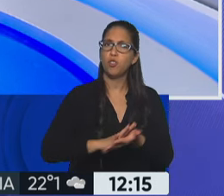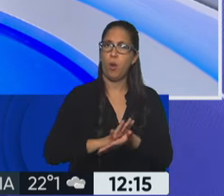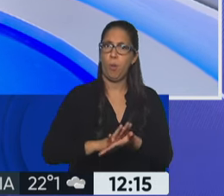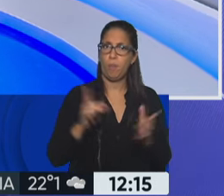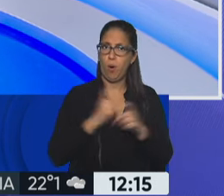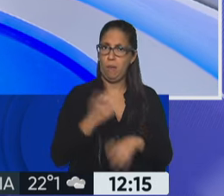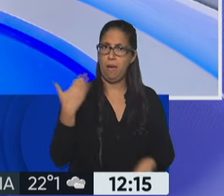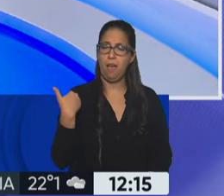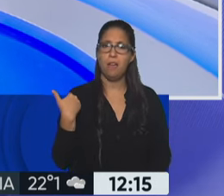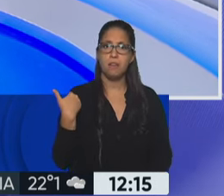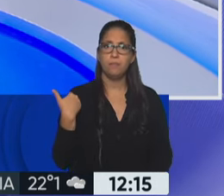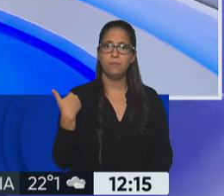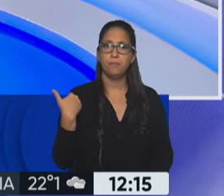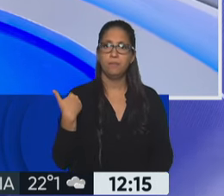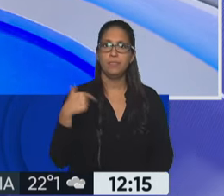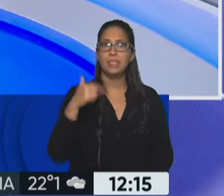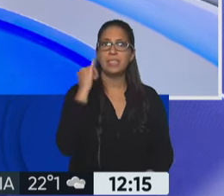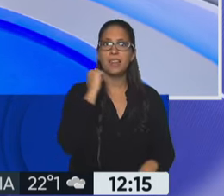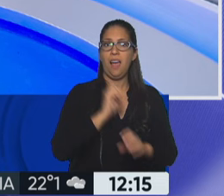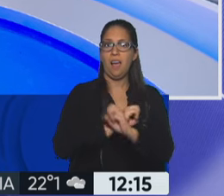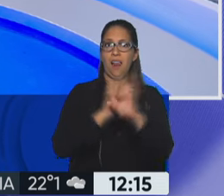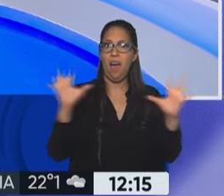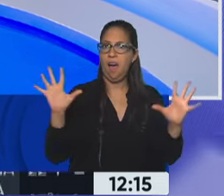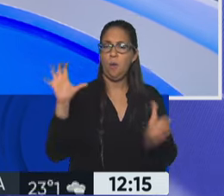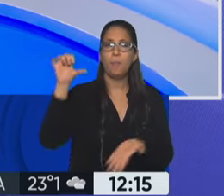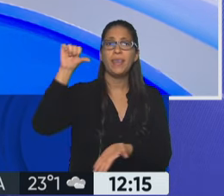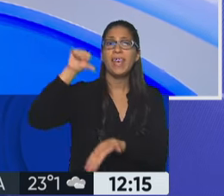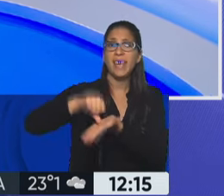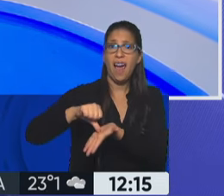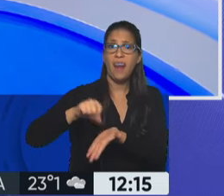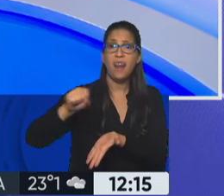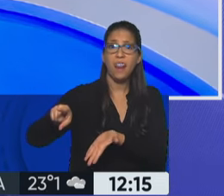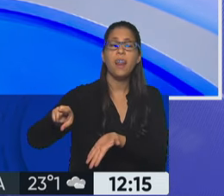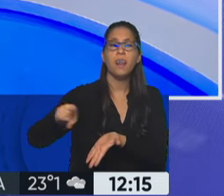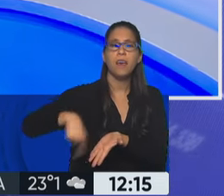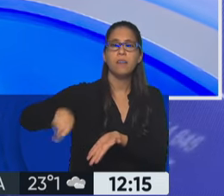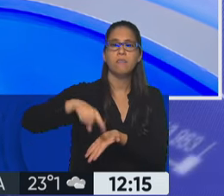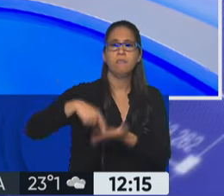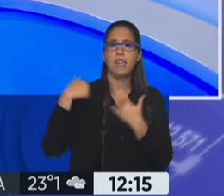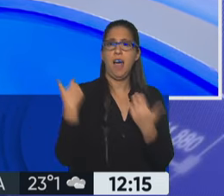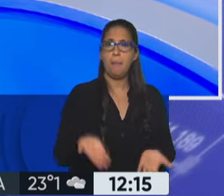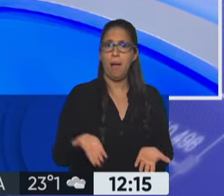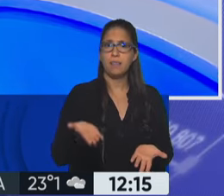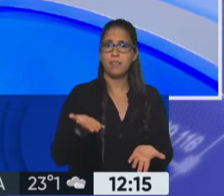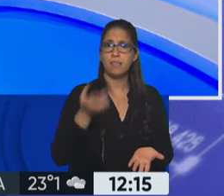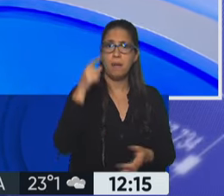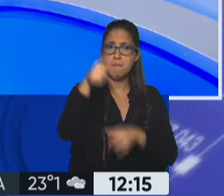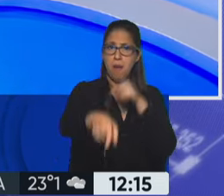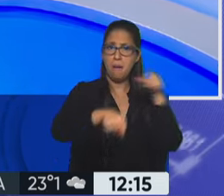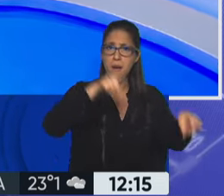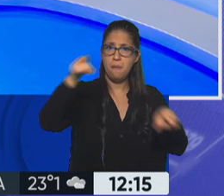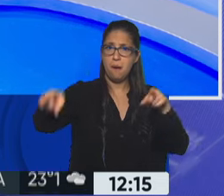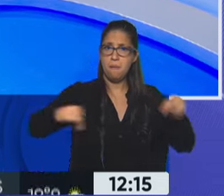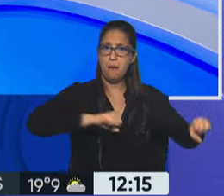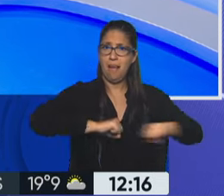importante que nos quedó claro que Irán está dispuesto a generar atentados en países en terceros países